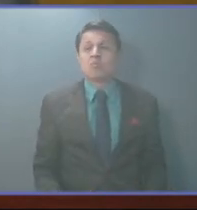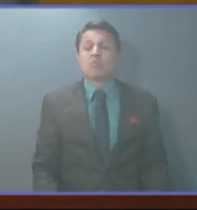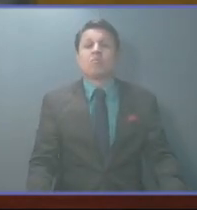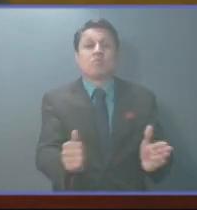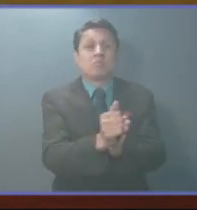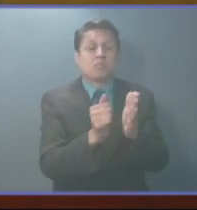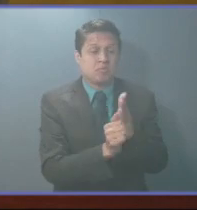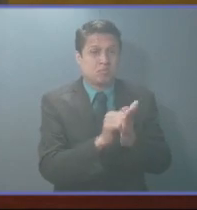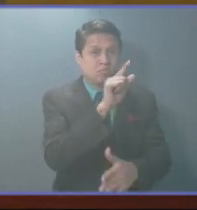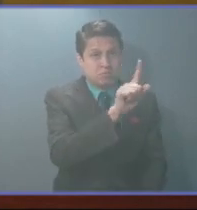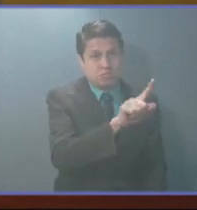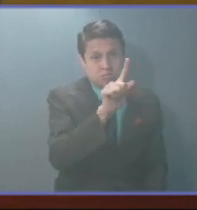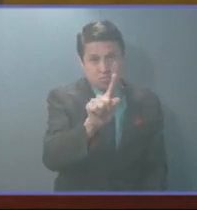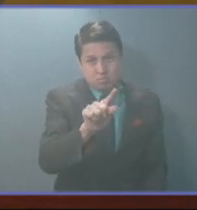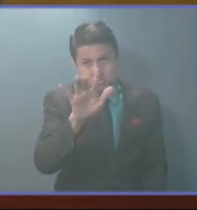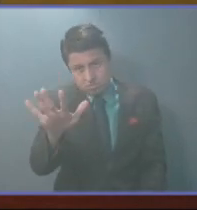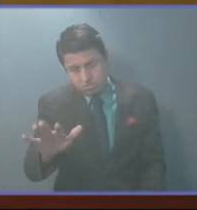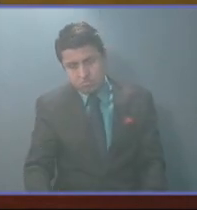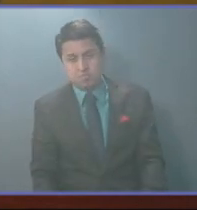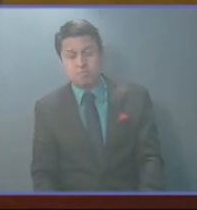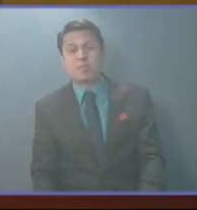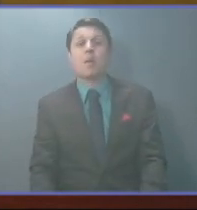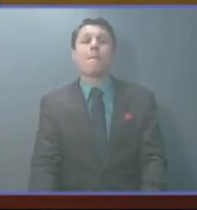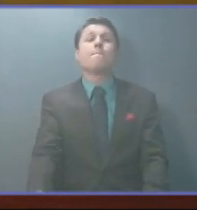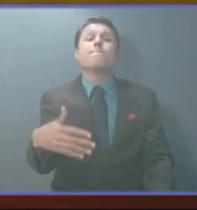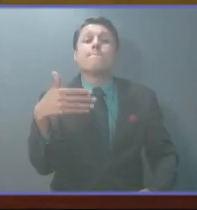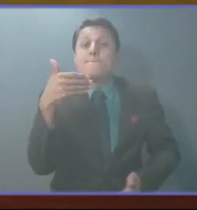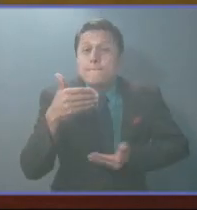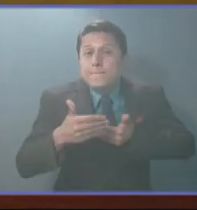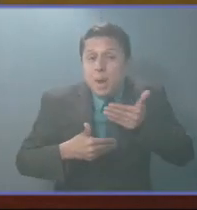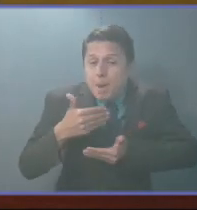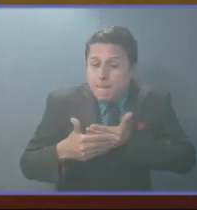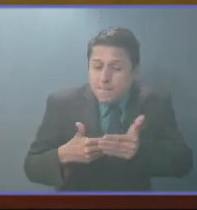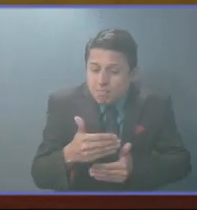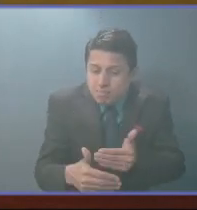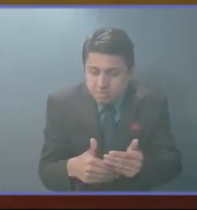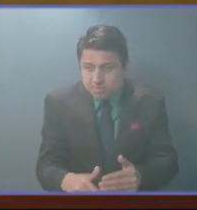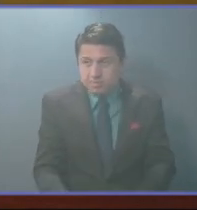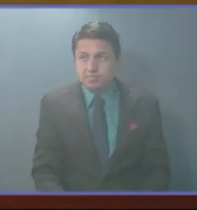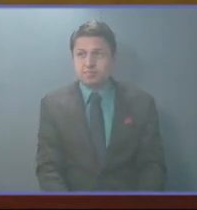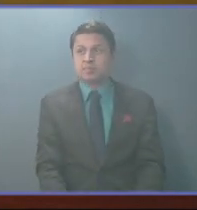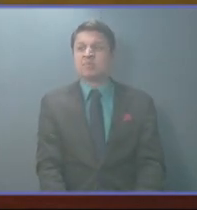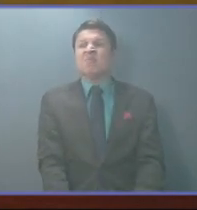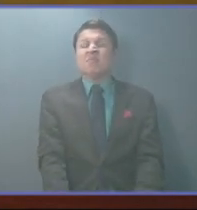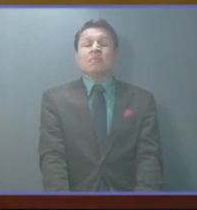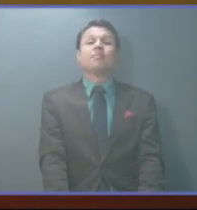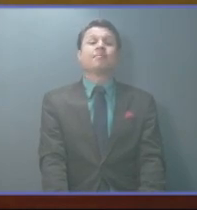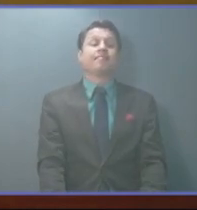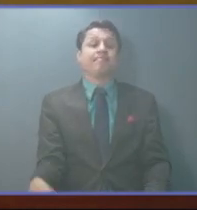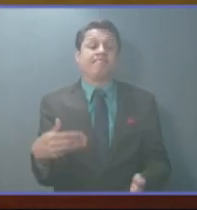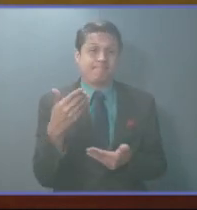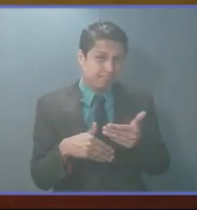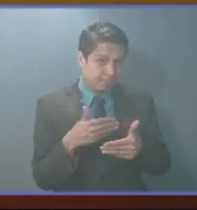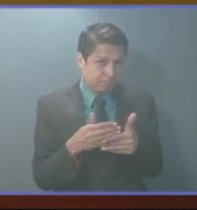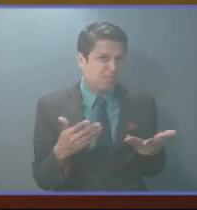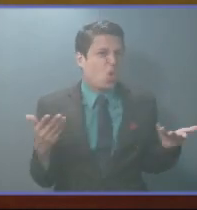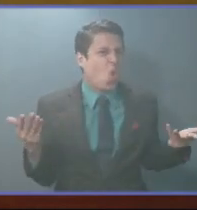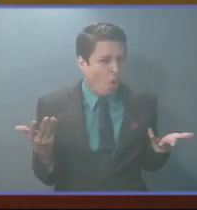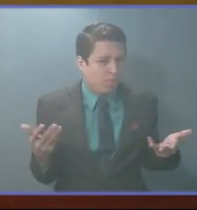Artículo 115. Procedimiento de la interpelación. En la interpelación se procederá de la siguiente